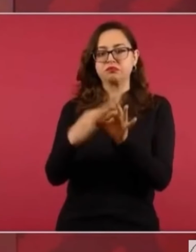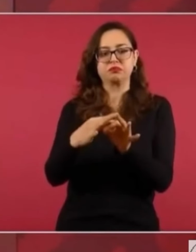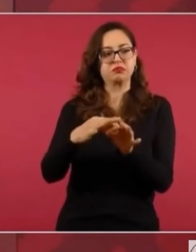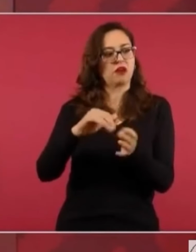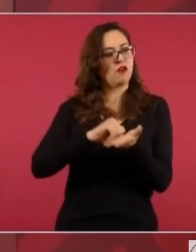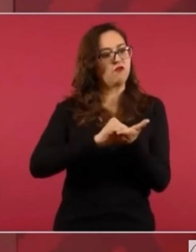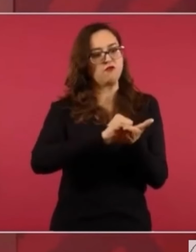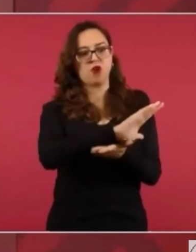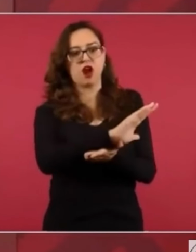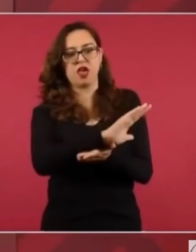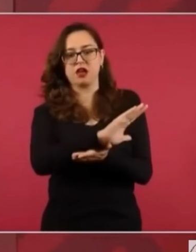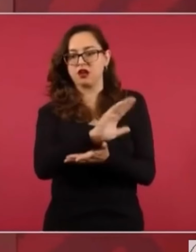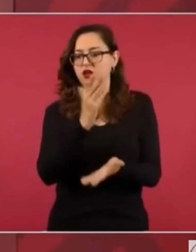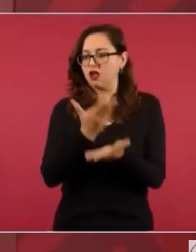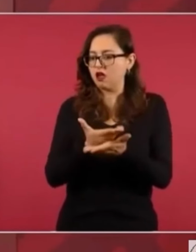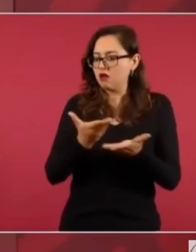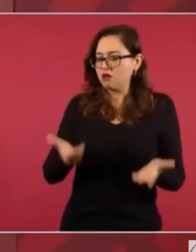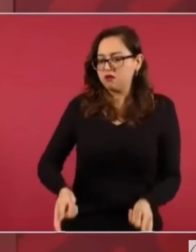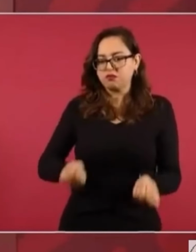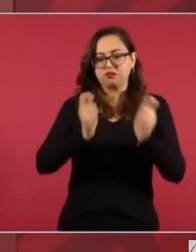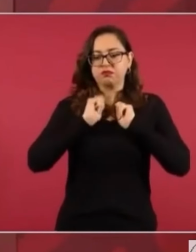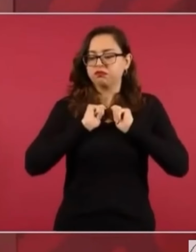a llevárselo todo